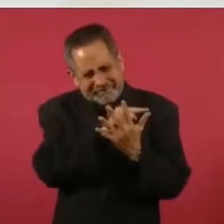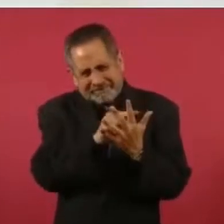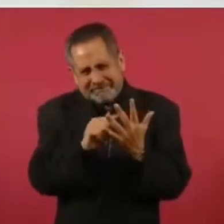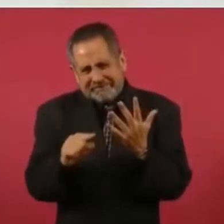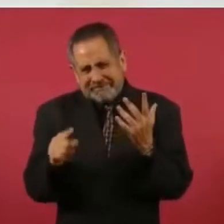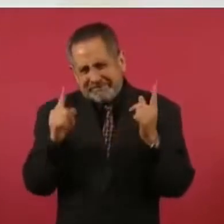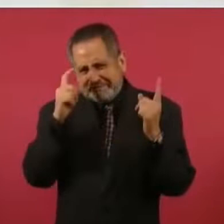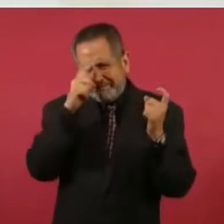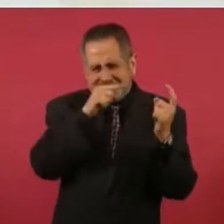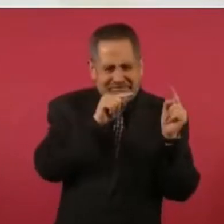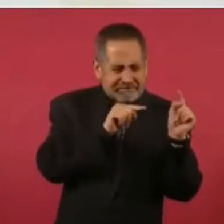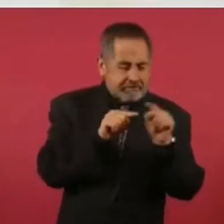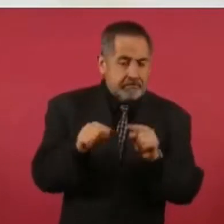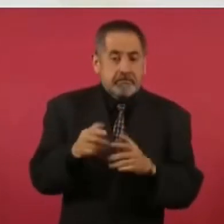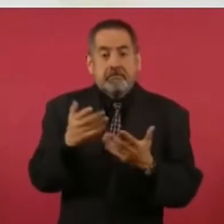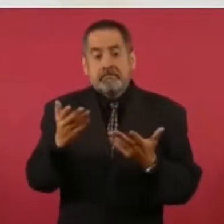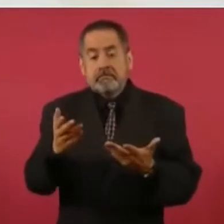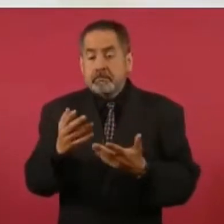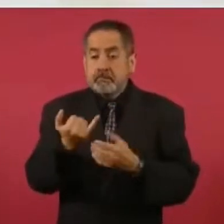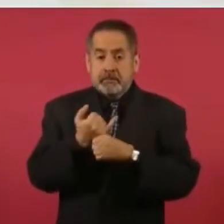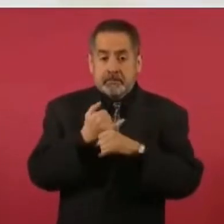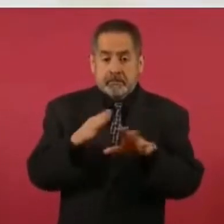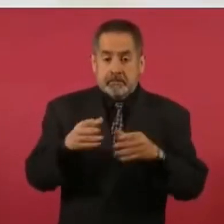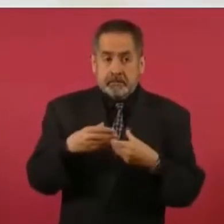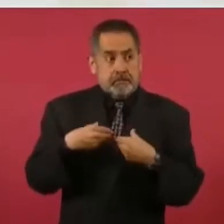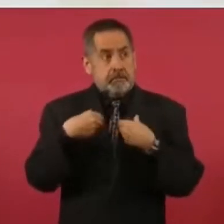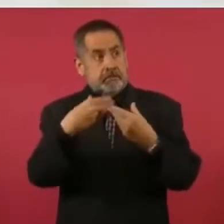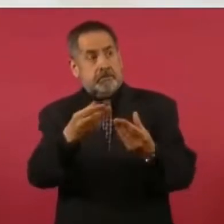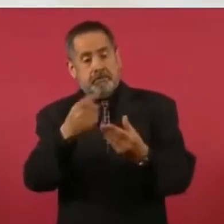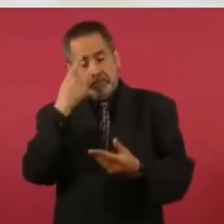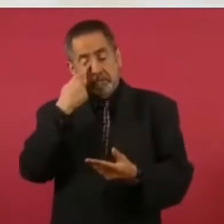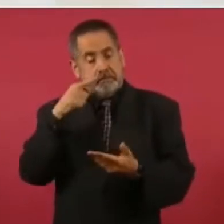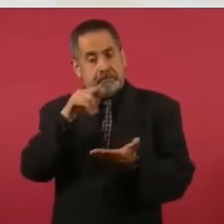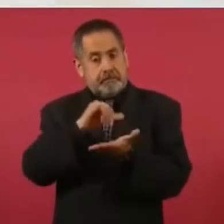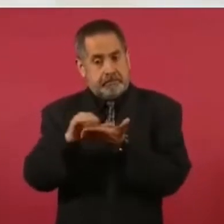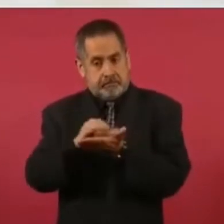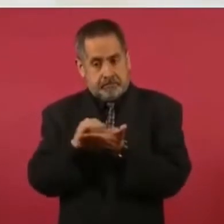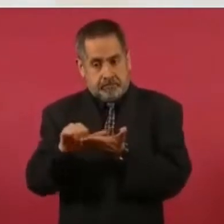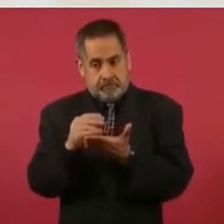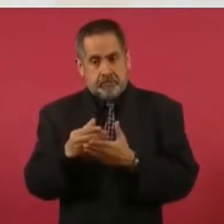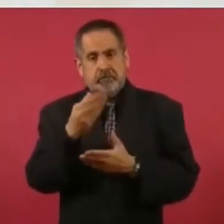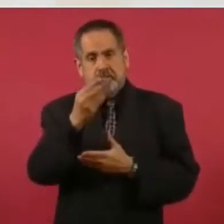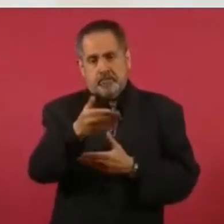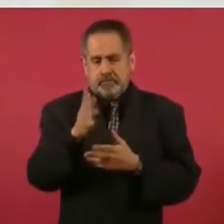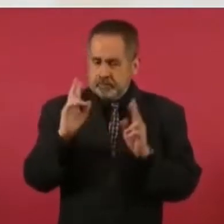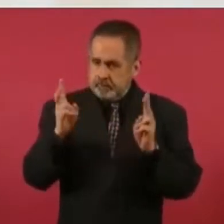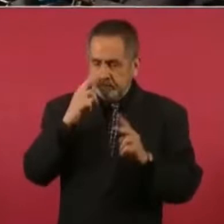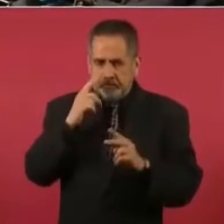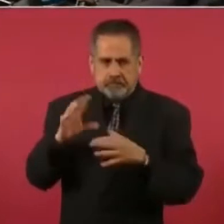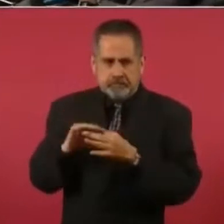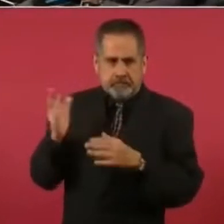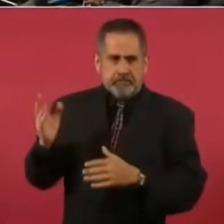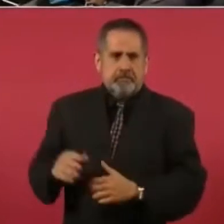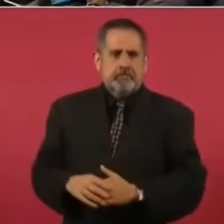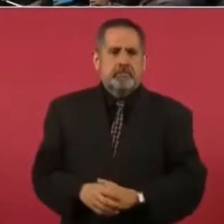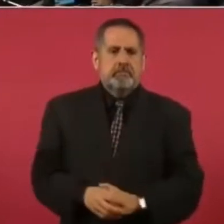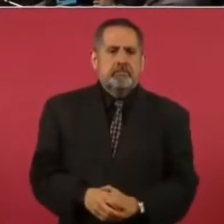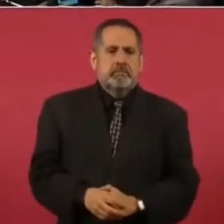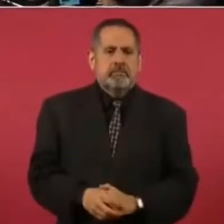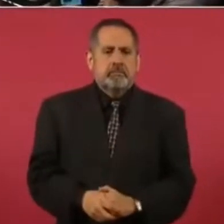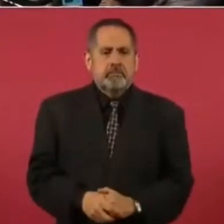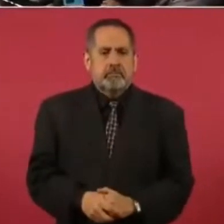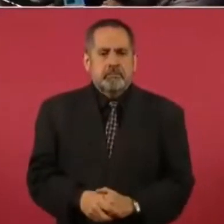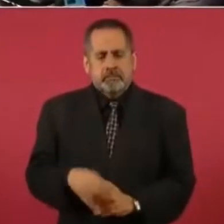incluso la información que le brindamos a New York Times ya abordamos este tema. Esta es la idea